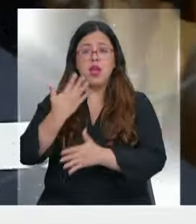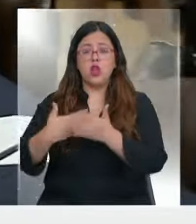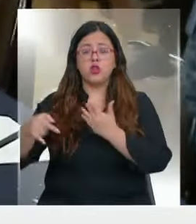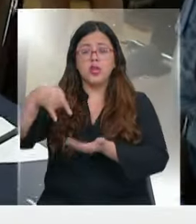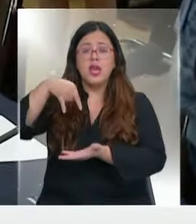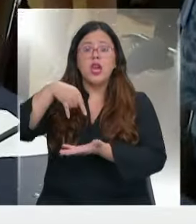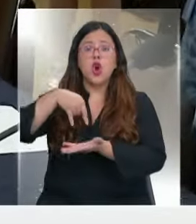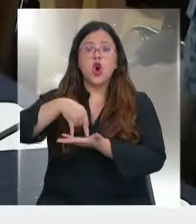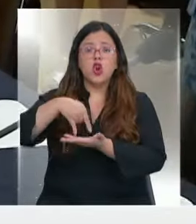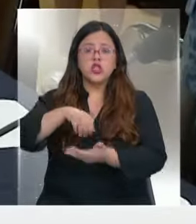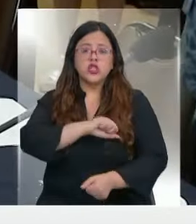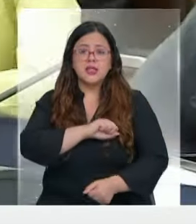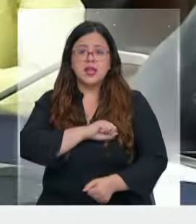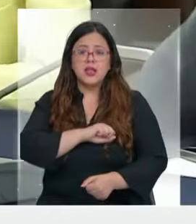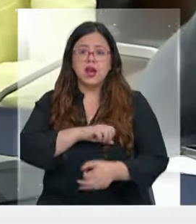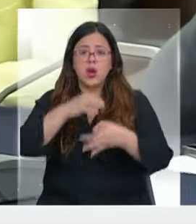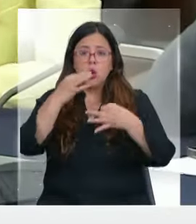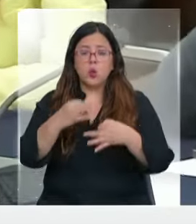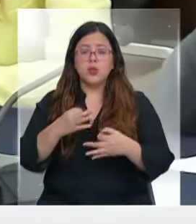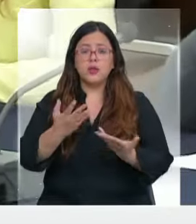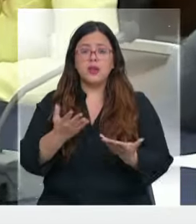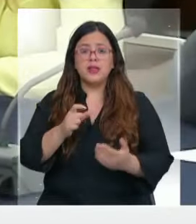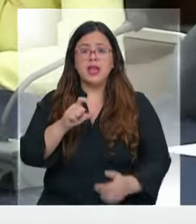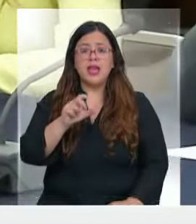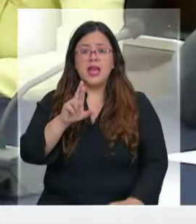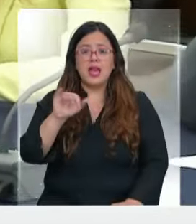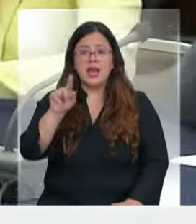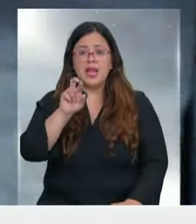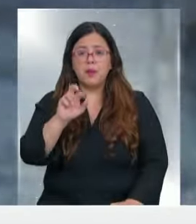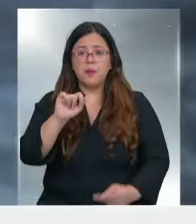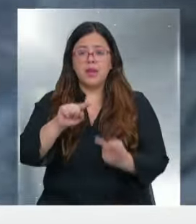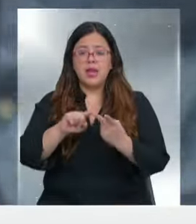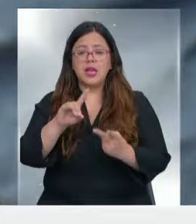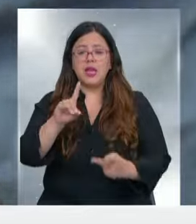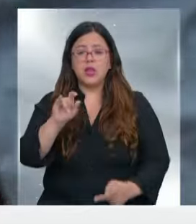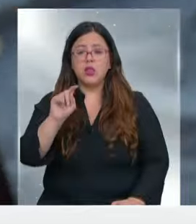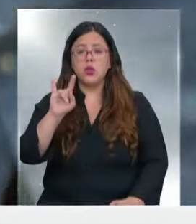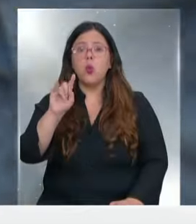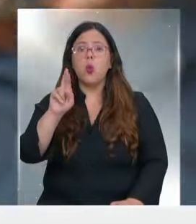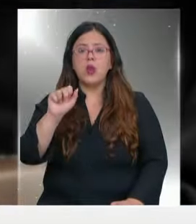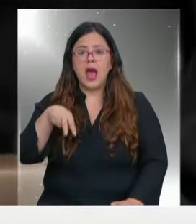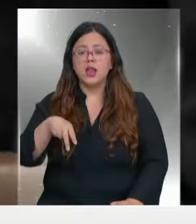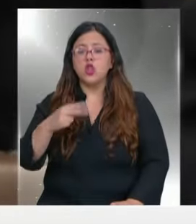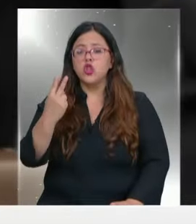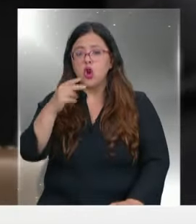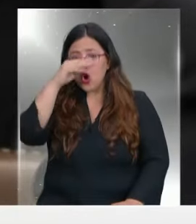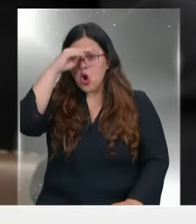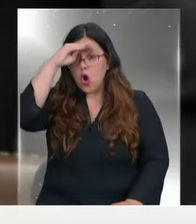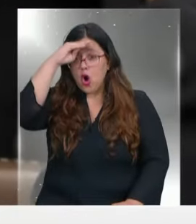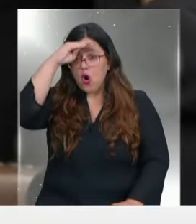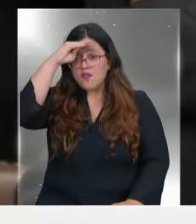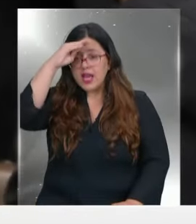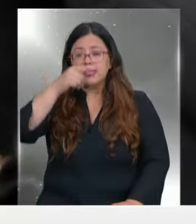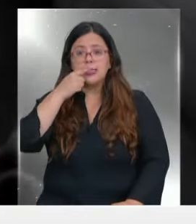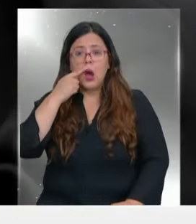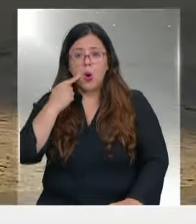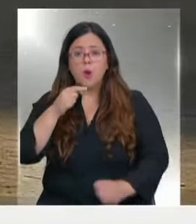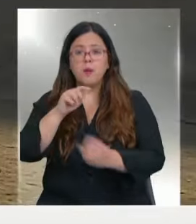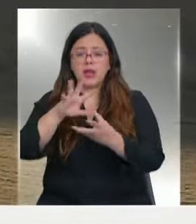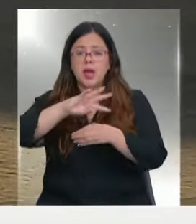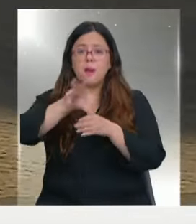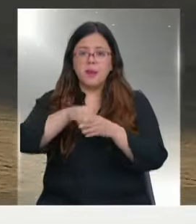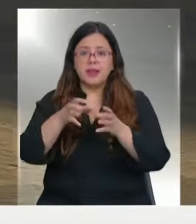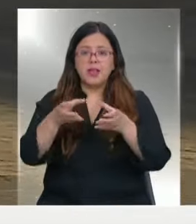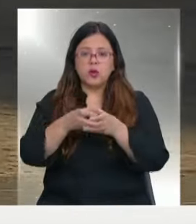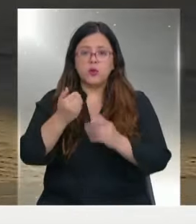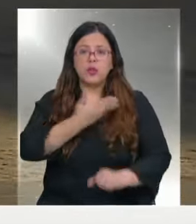Santiago. El cara a cara de Carlos Durán y Miguel Crispi con el Parlamento. Dos hombres de confianza y parte del círculo de hierro del